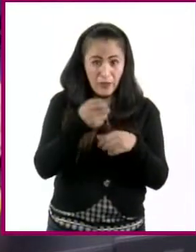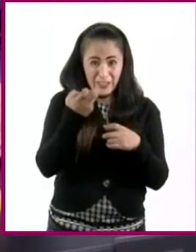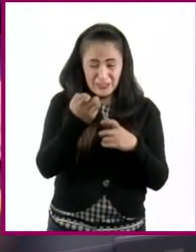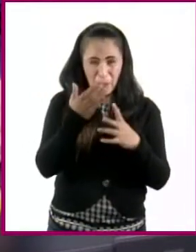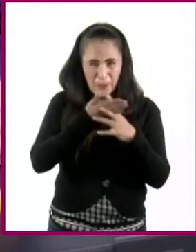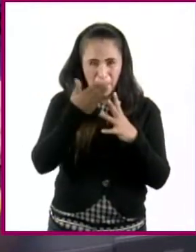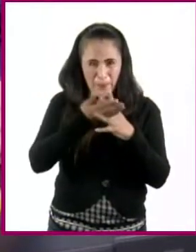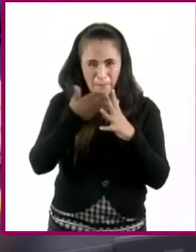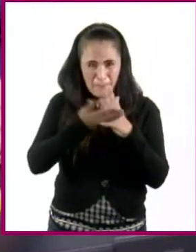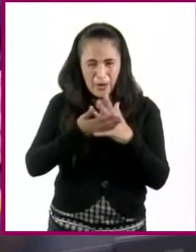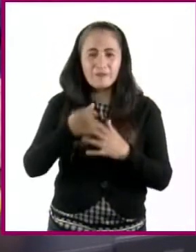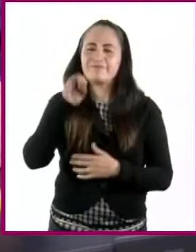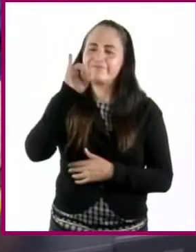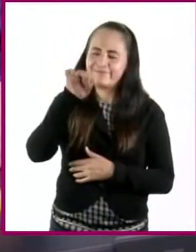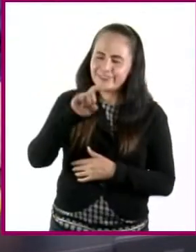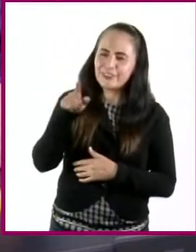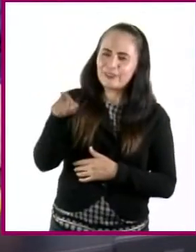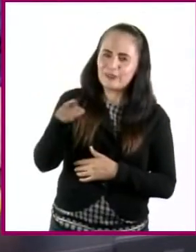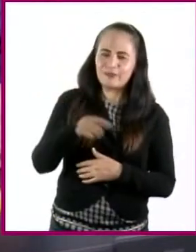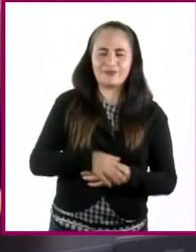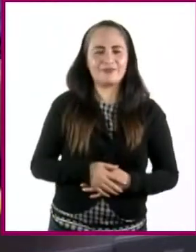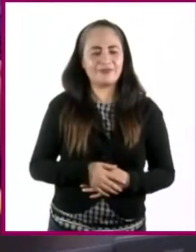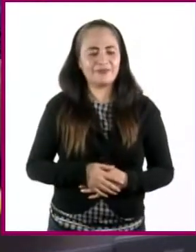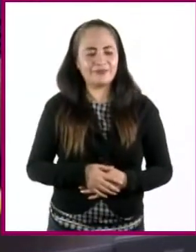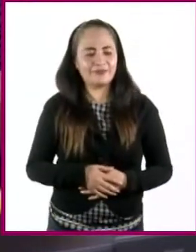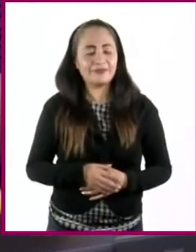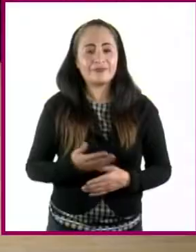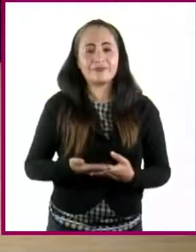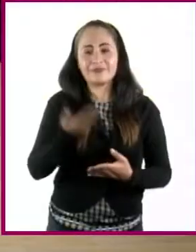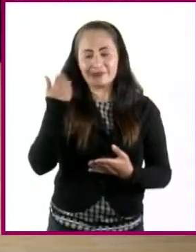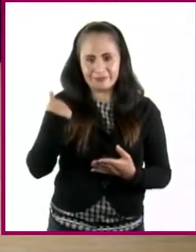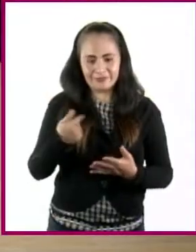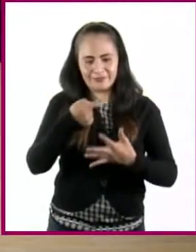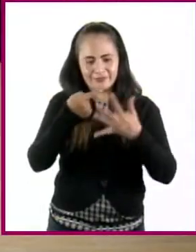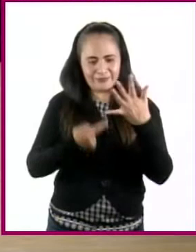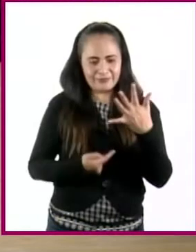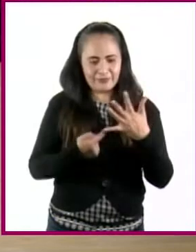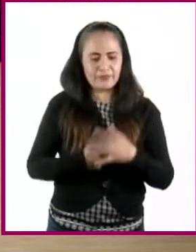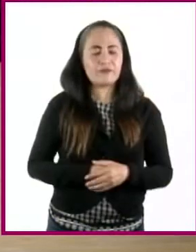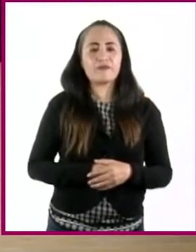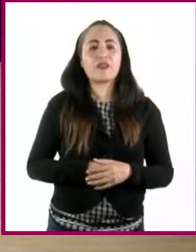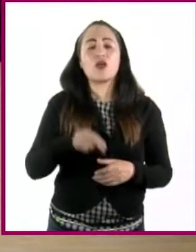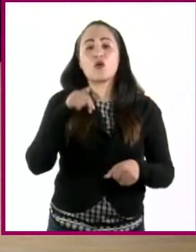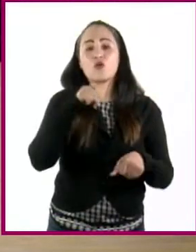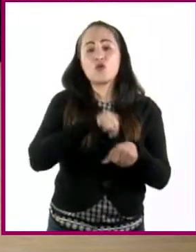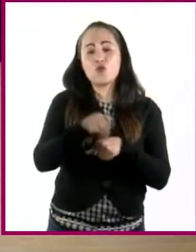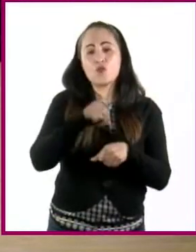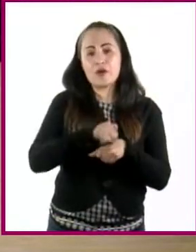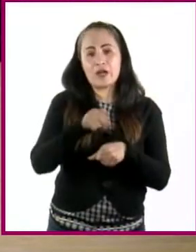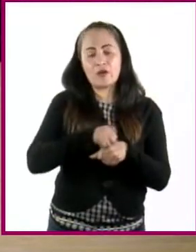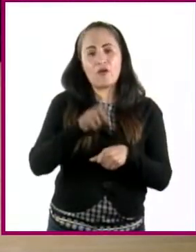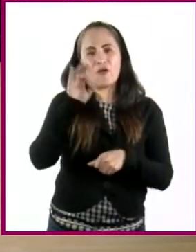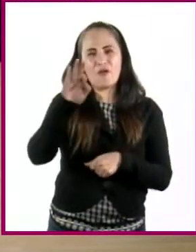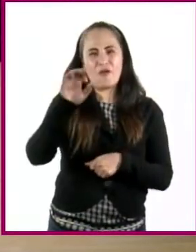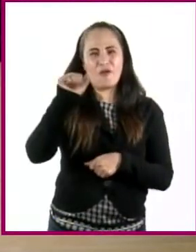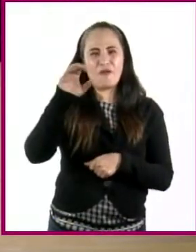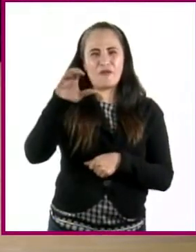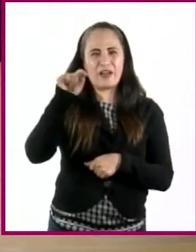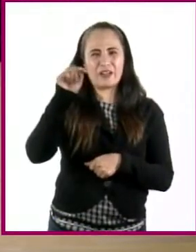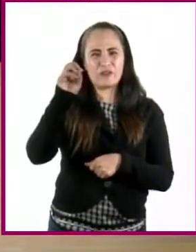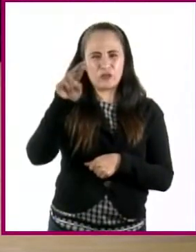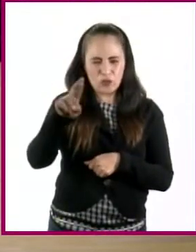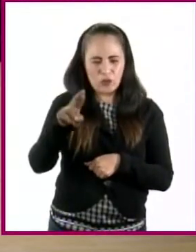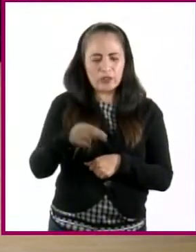querido conductor de pensamiento matemático. De la expresión anterior, podemos factorizar el número y queda más sencillo. El total es el